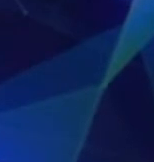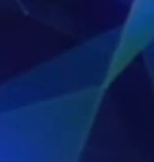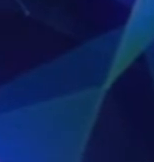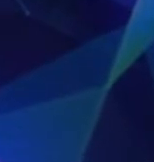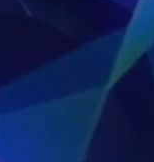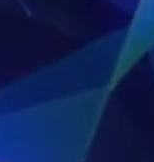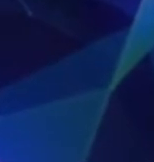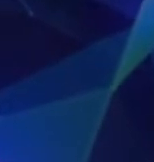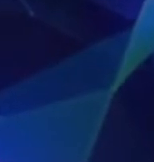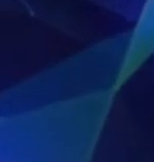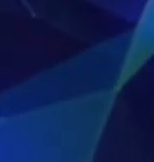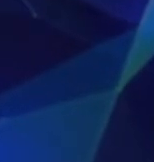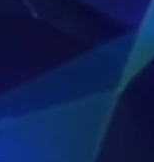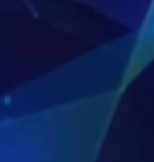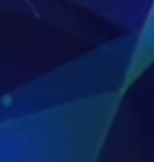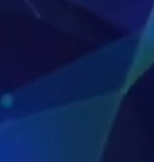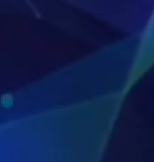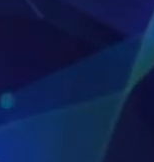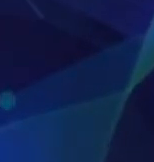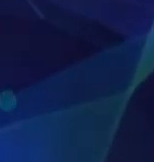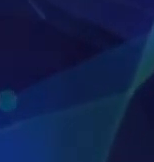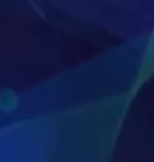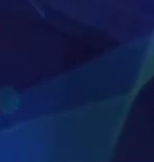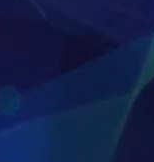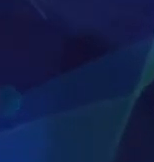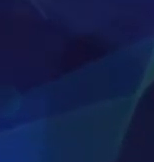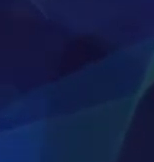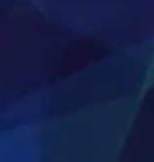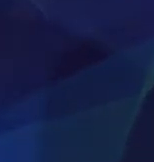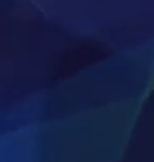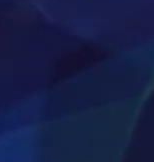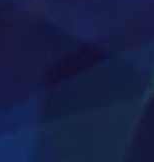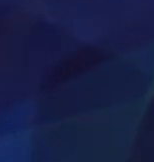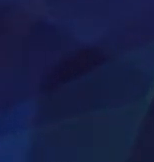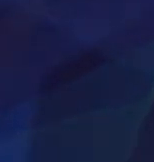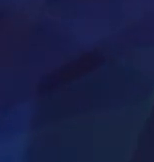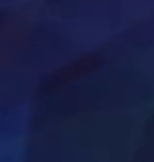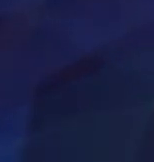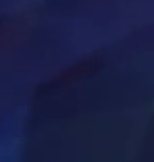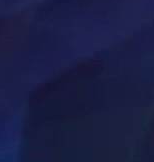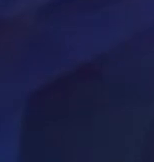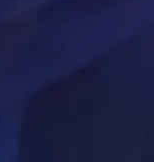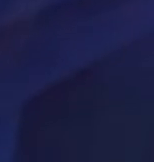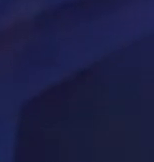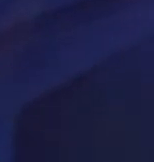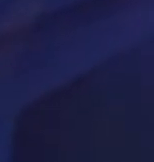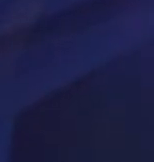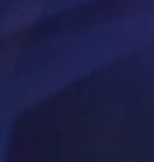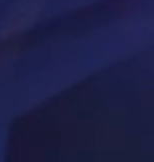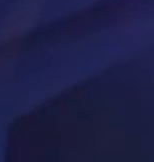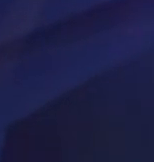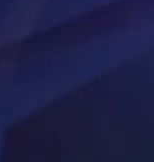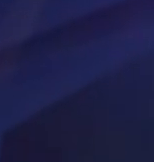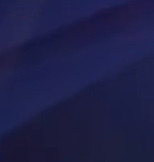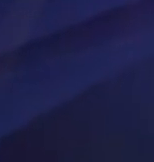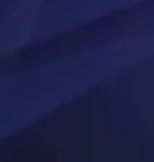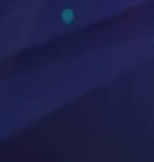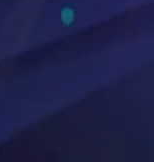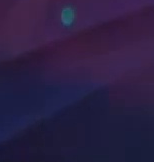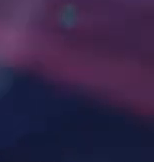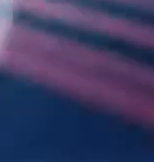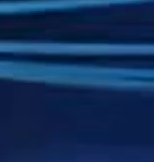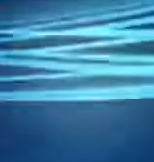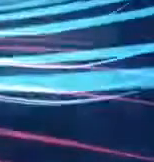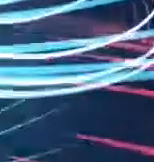libro Rompe la Brecha. Vamos a ver qué es lo que está pasando en el mundo laboral de las mujeres. Los espero a las